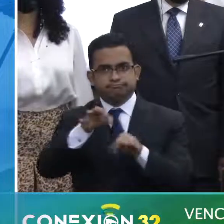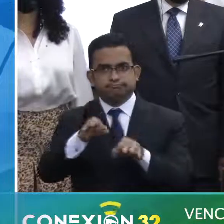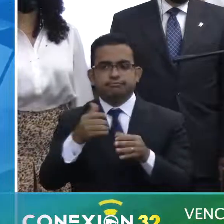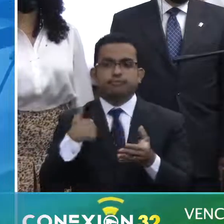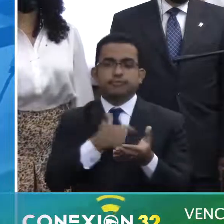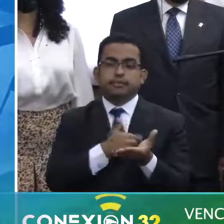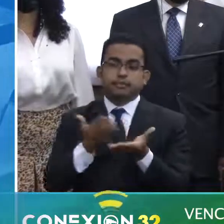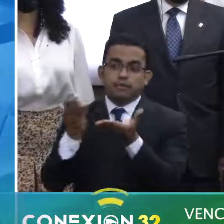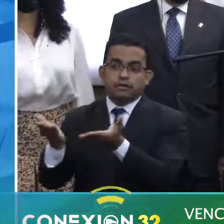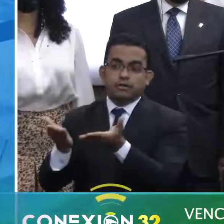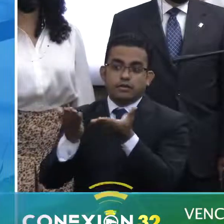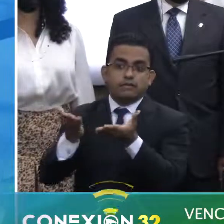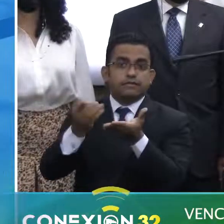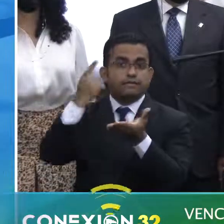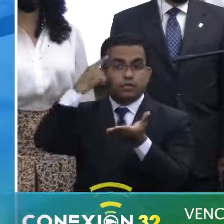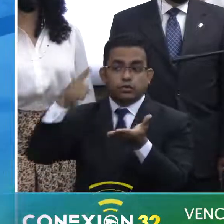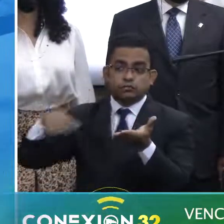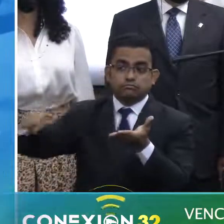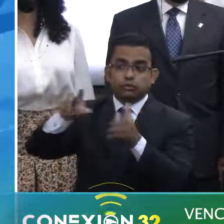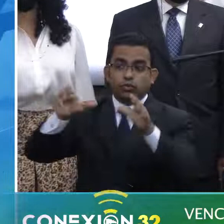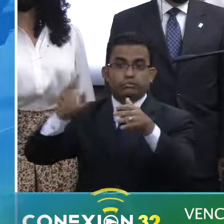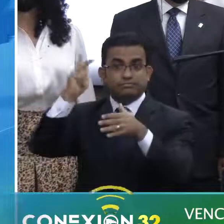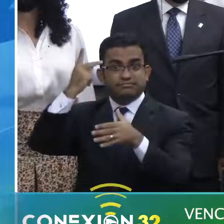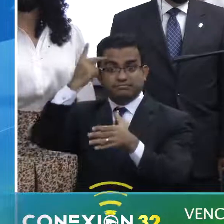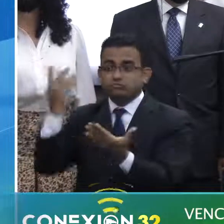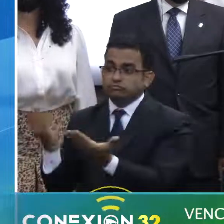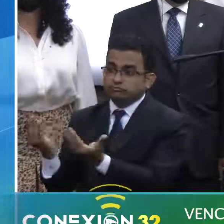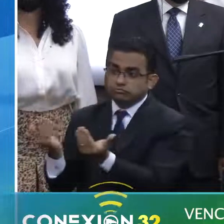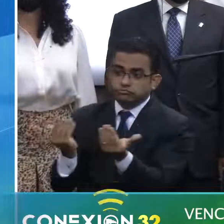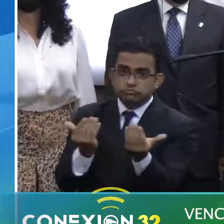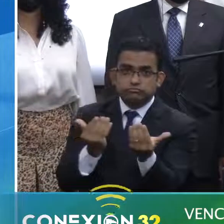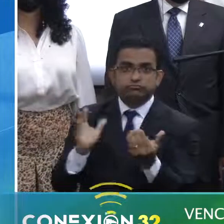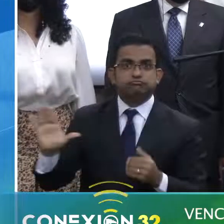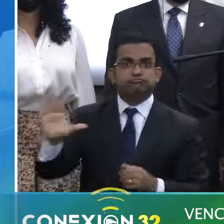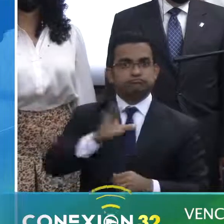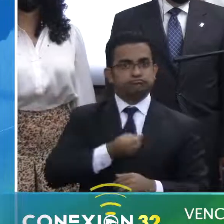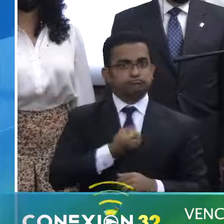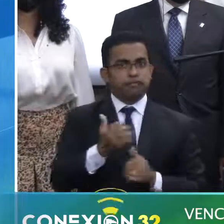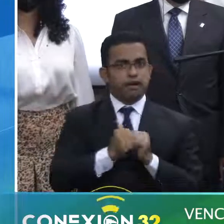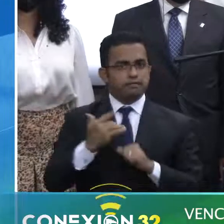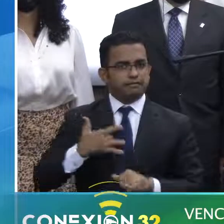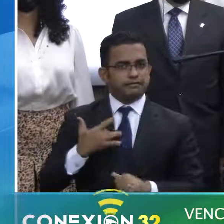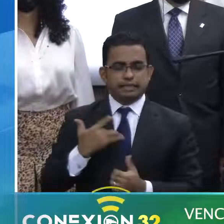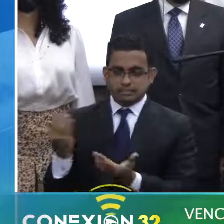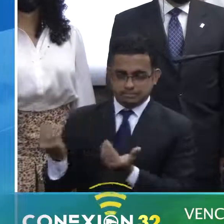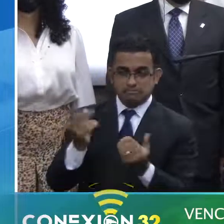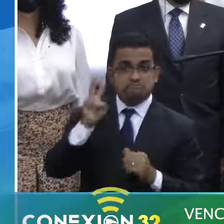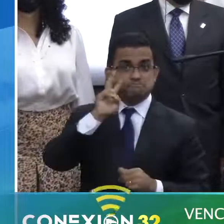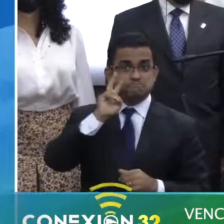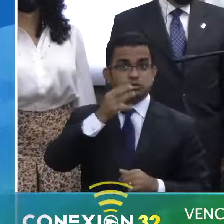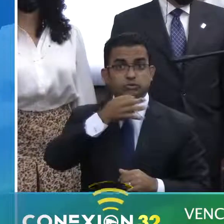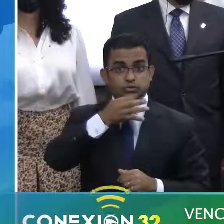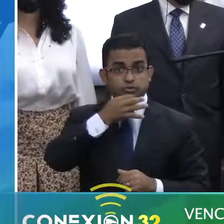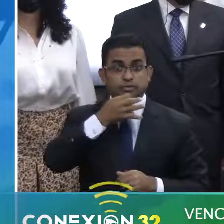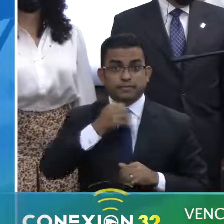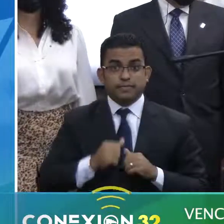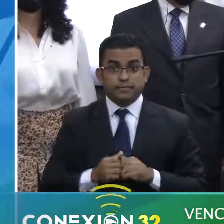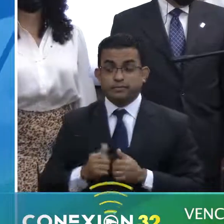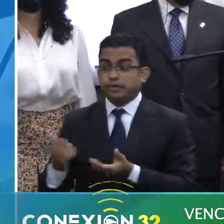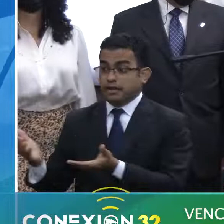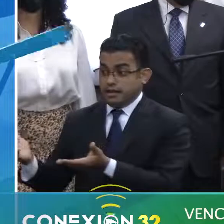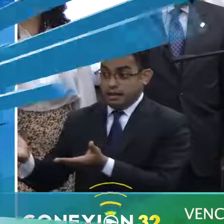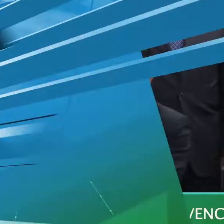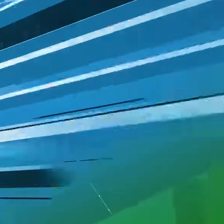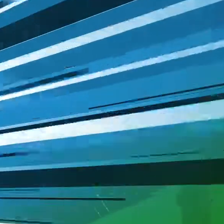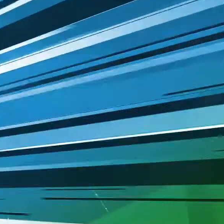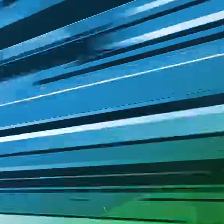Central Electoral sus presupuestos no desglosados correspondientes para este 2022 vence hoy jueves